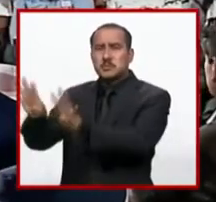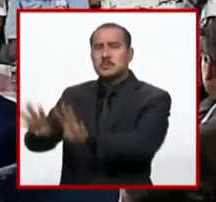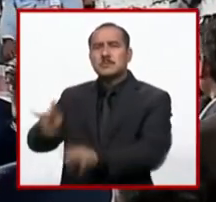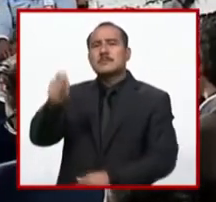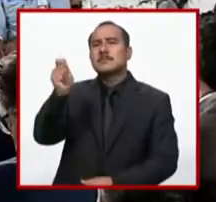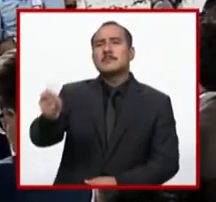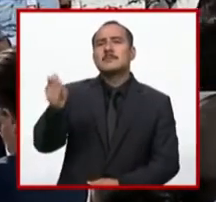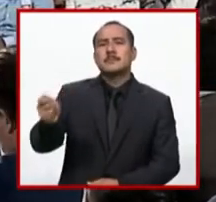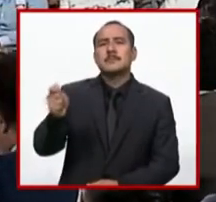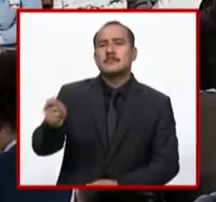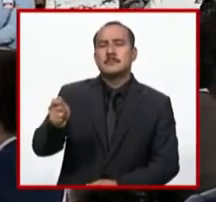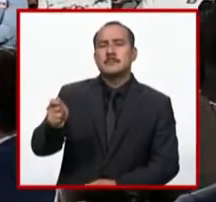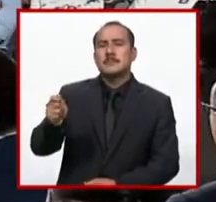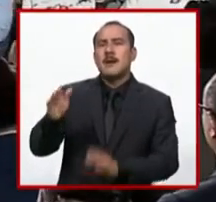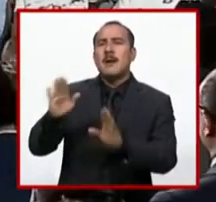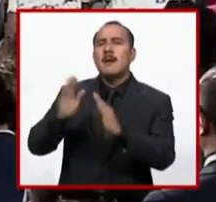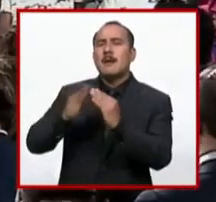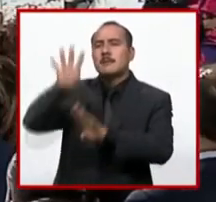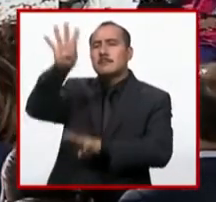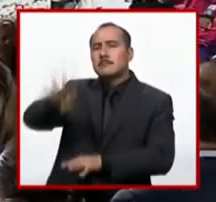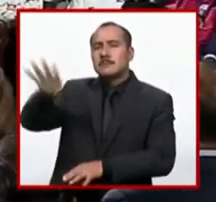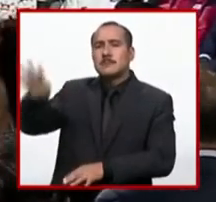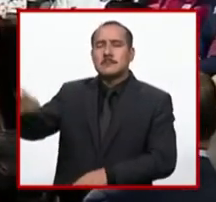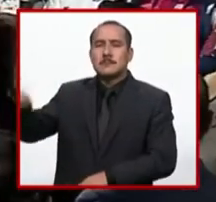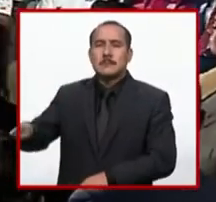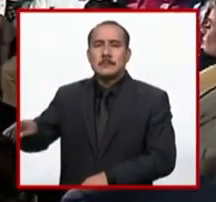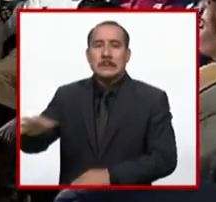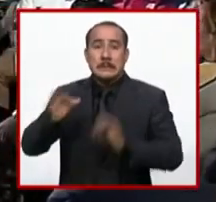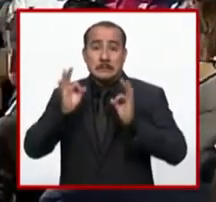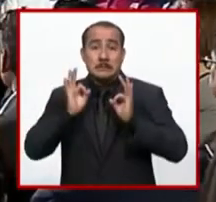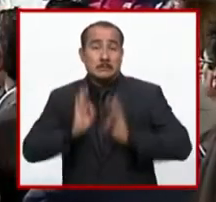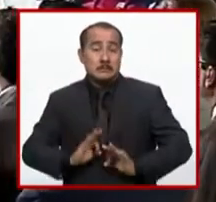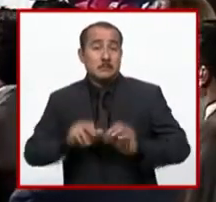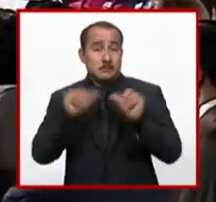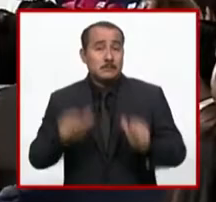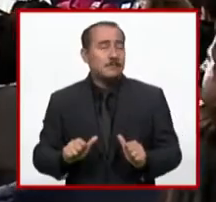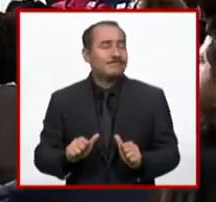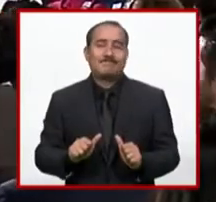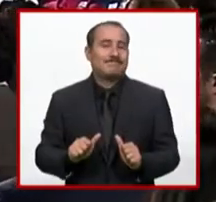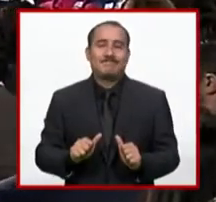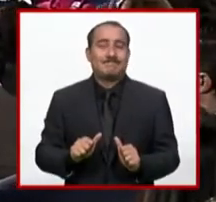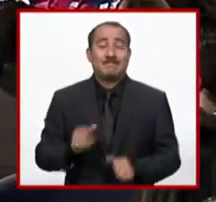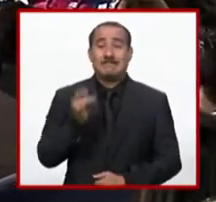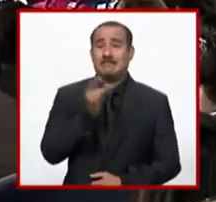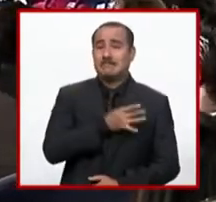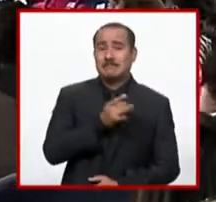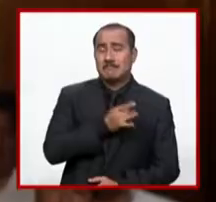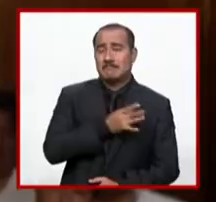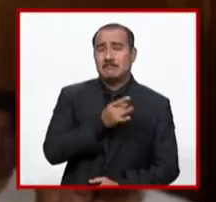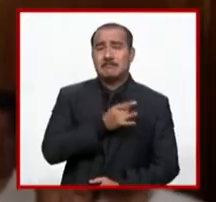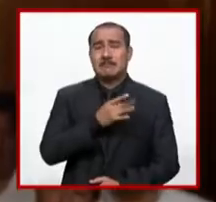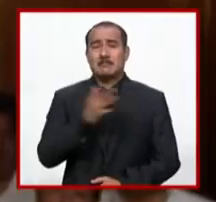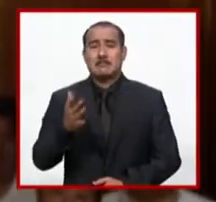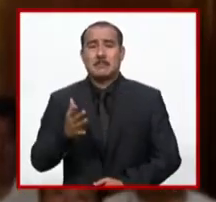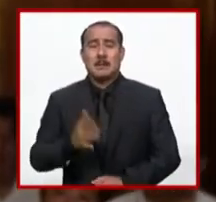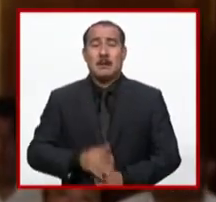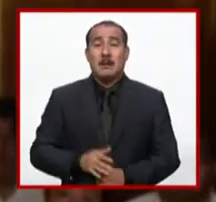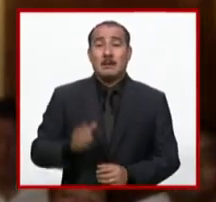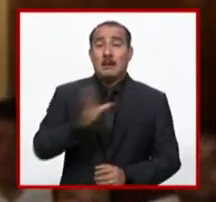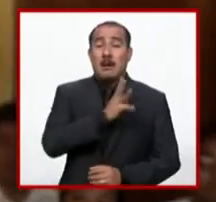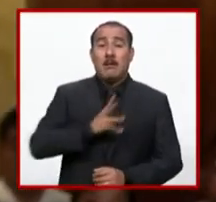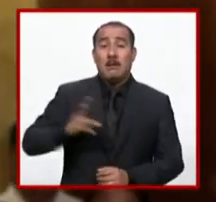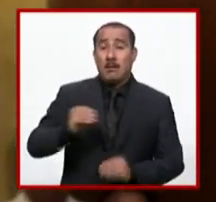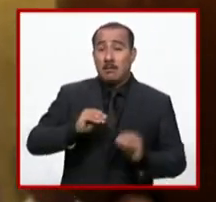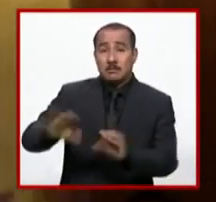mensaje manda una casa con barrotes? Que perdimos el espacio público, que las familias tienen miedo, que no pueden dejar a sus